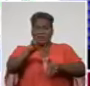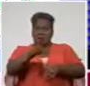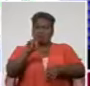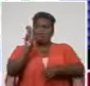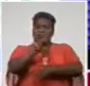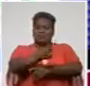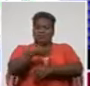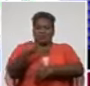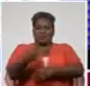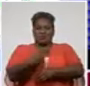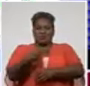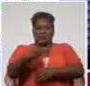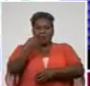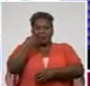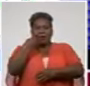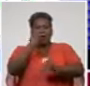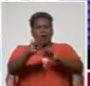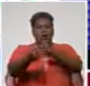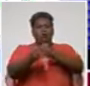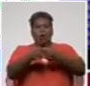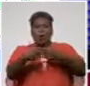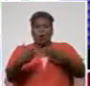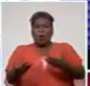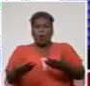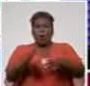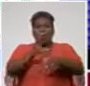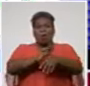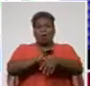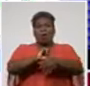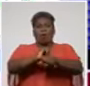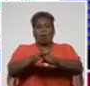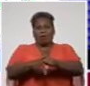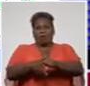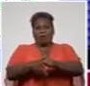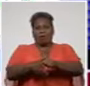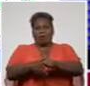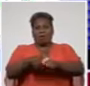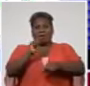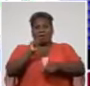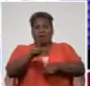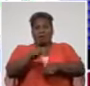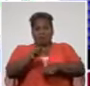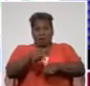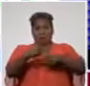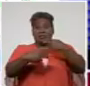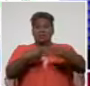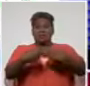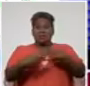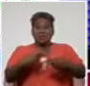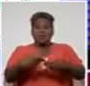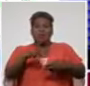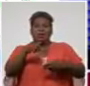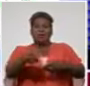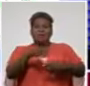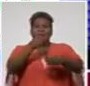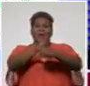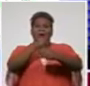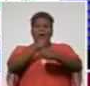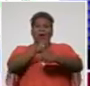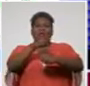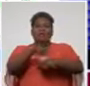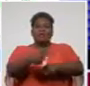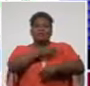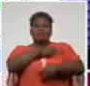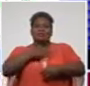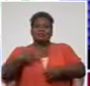capital para controlar la transmisión de la COVID-19, pues se presentó una campaña de comunicación que contribuirá a generalizar las acciones